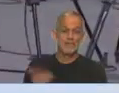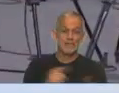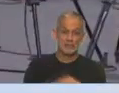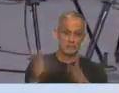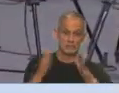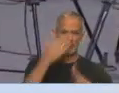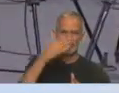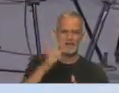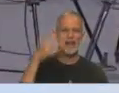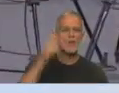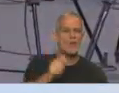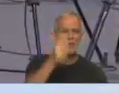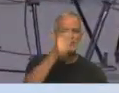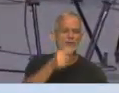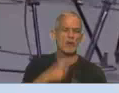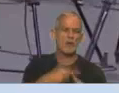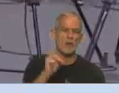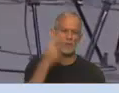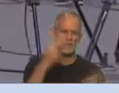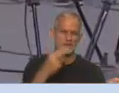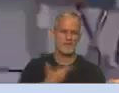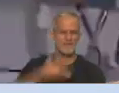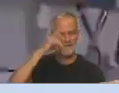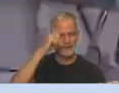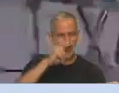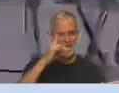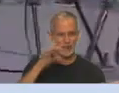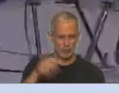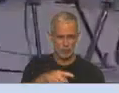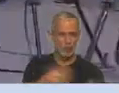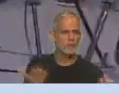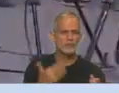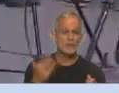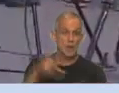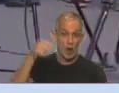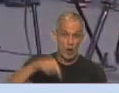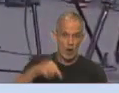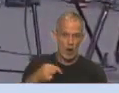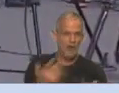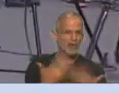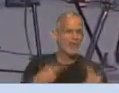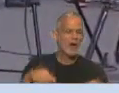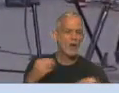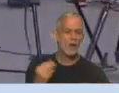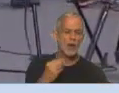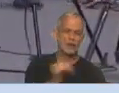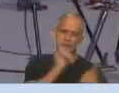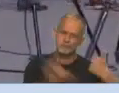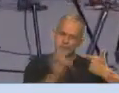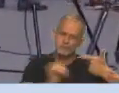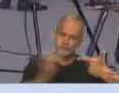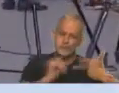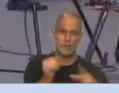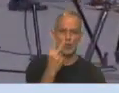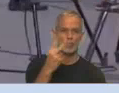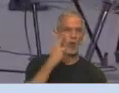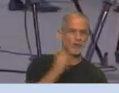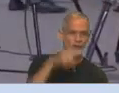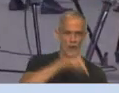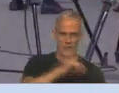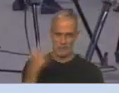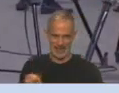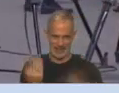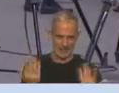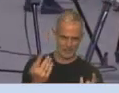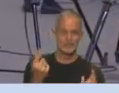final en el juicio tras la muerte de Fernando Báez Sosa. En la audiencia del día de hoy comienzan los alegatos. Son 2 jornadas de alegatos.